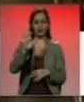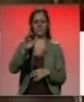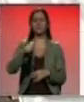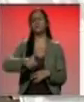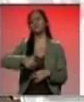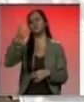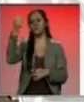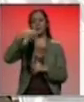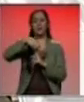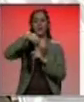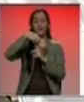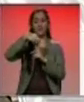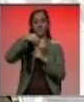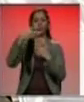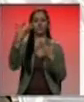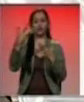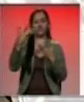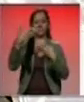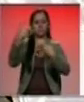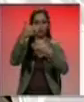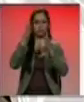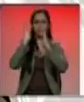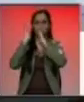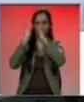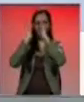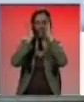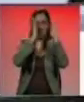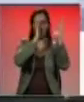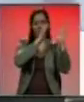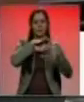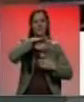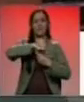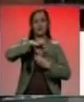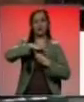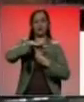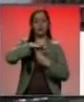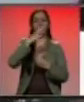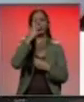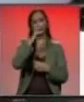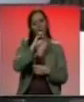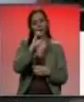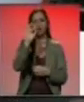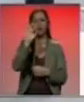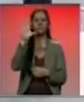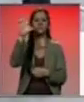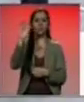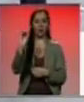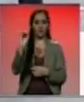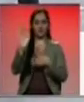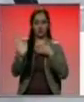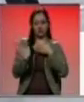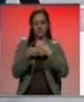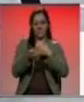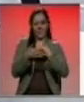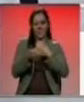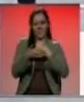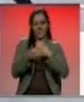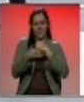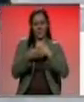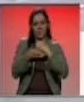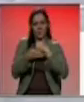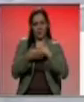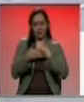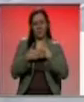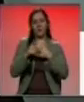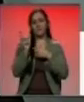se confeccionan los kits electorales. Los paquetes incluyen entre 40 y 50 ítems indispensables para el trabajo de las